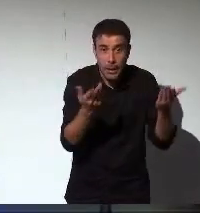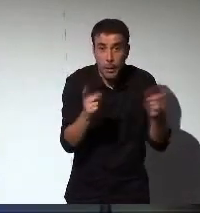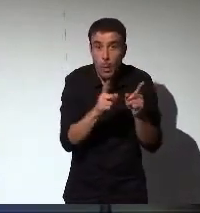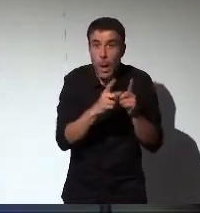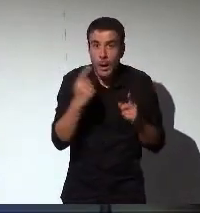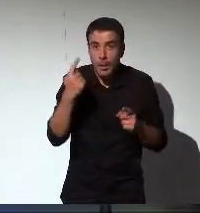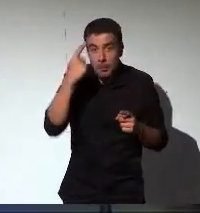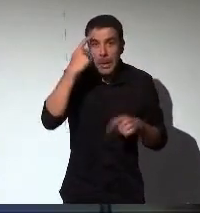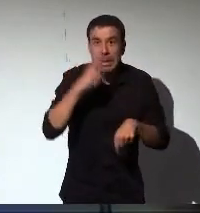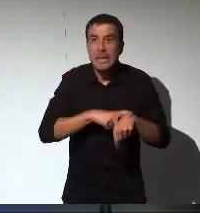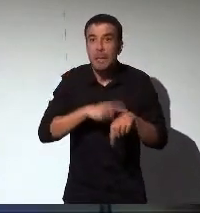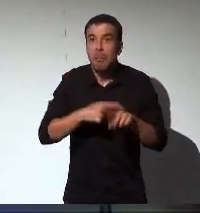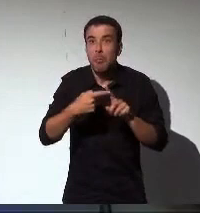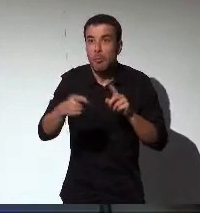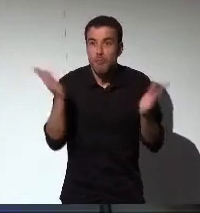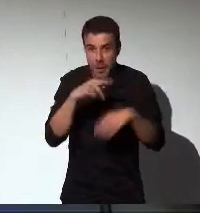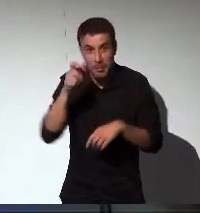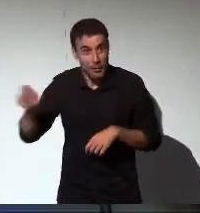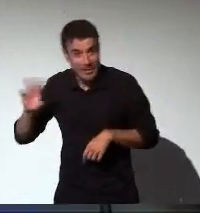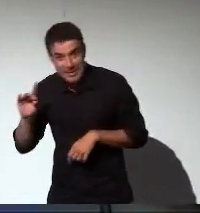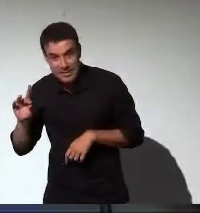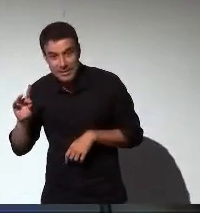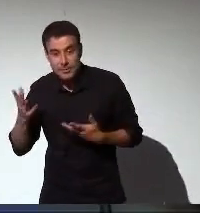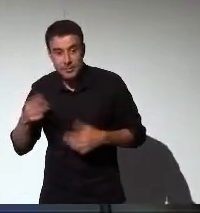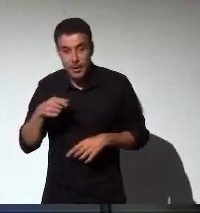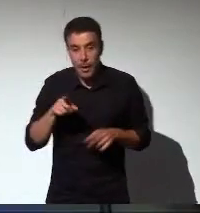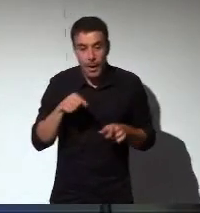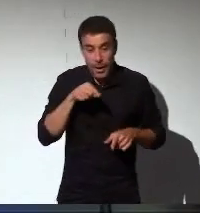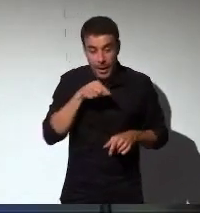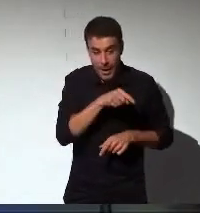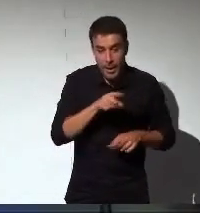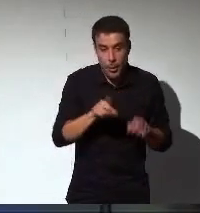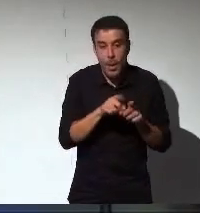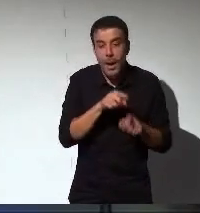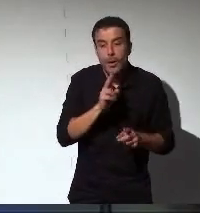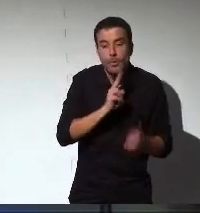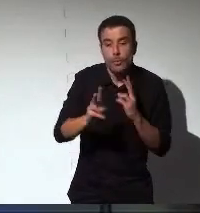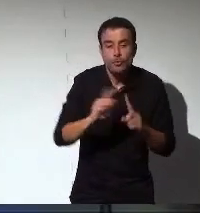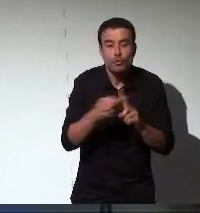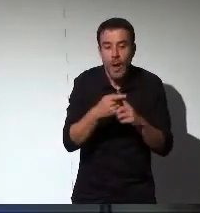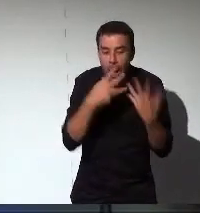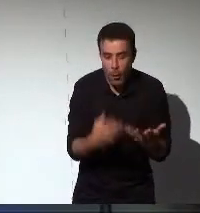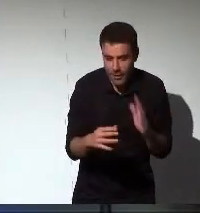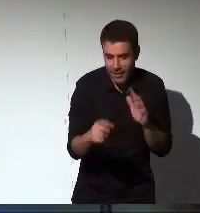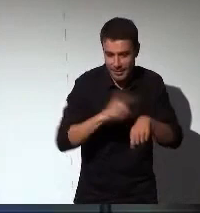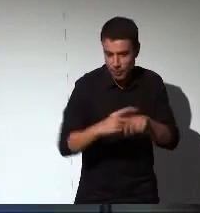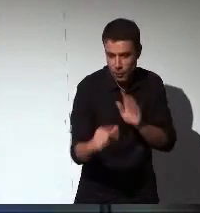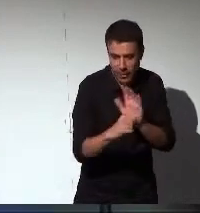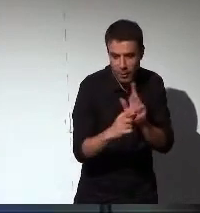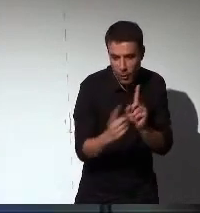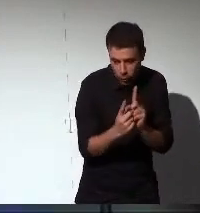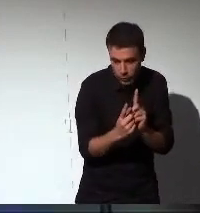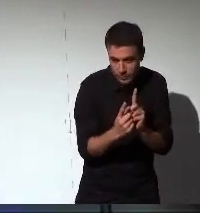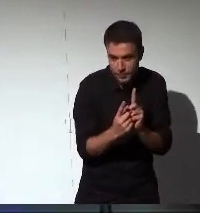no tienen percepción temporal como la tenemos nosotros, están preparados para resolver el problema inmediato, el que tiene en